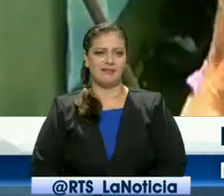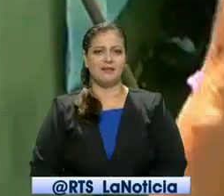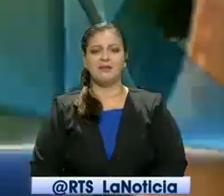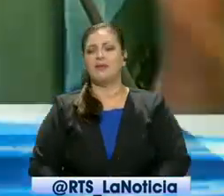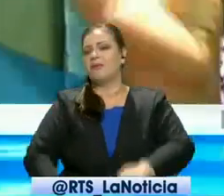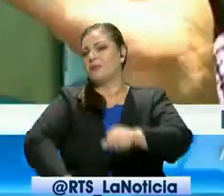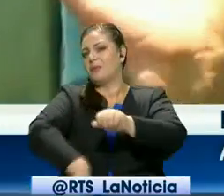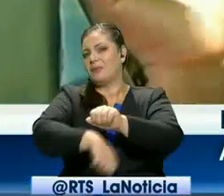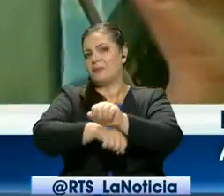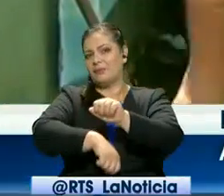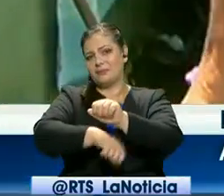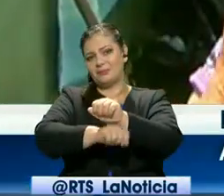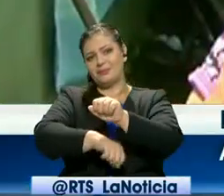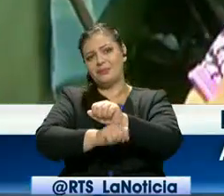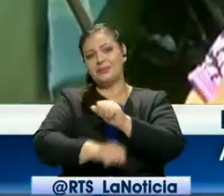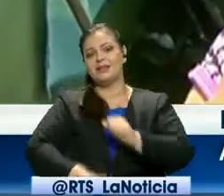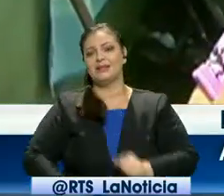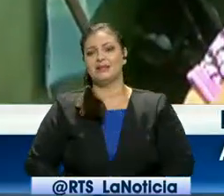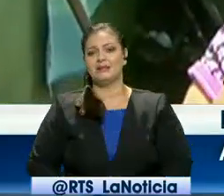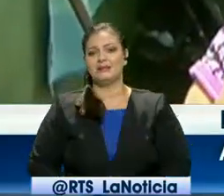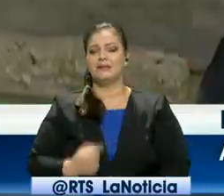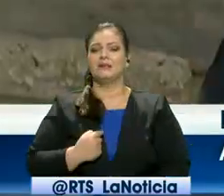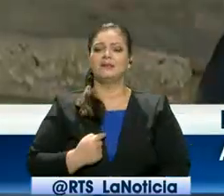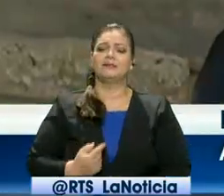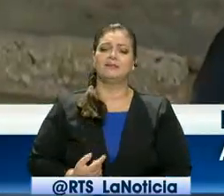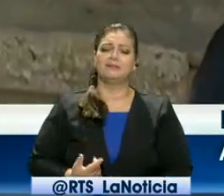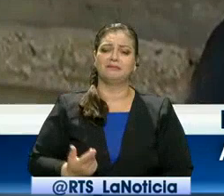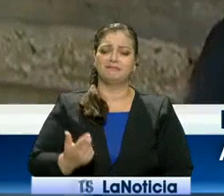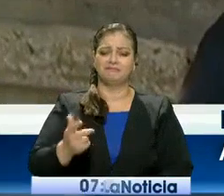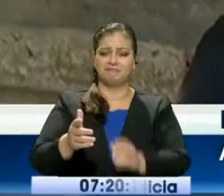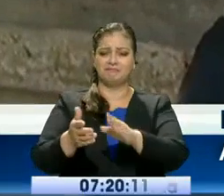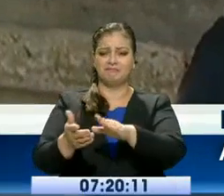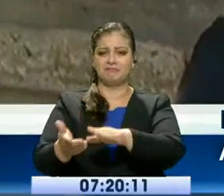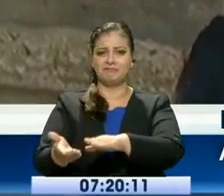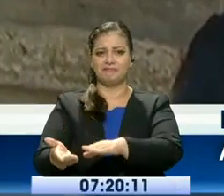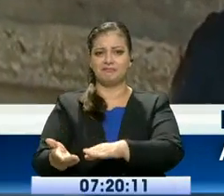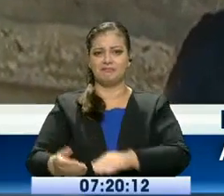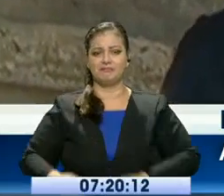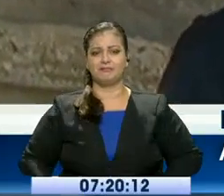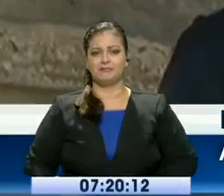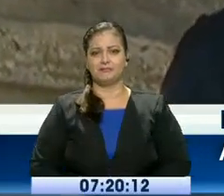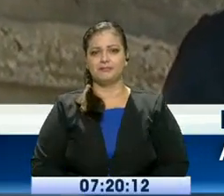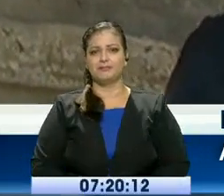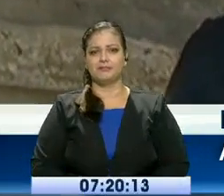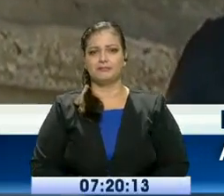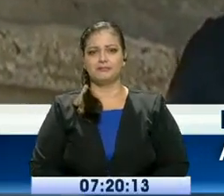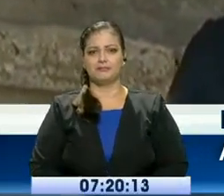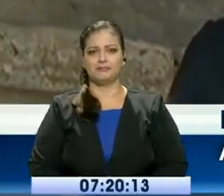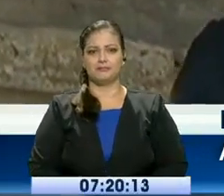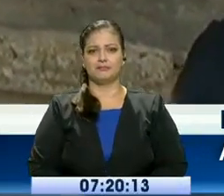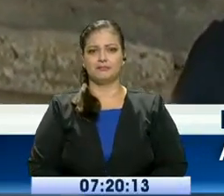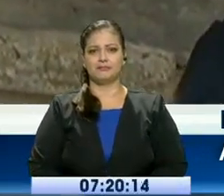Y lo encontramos allá entre la vida y la muerte. Claro, me hace mucha falta.